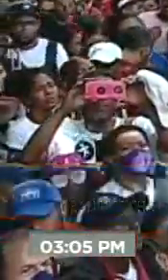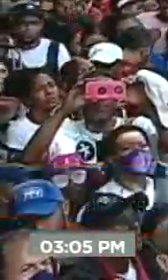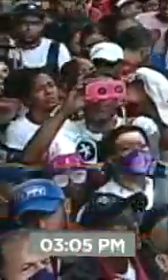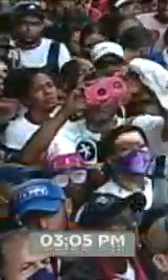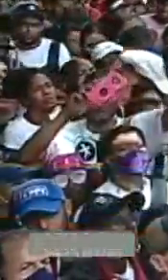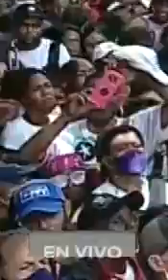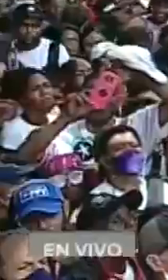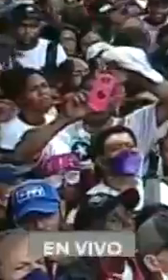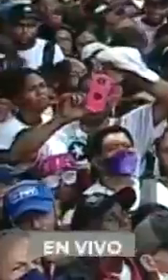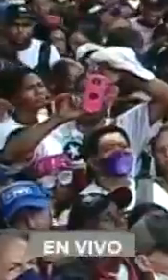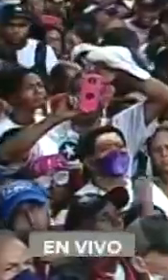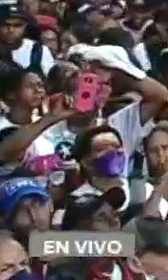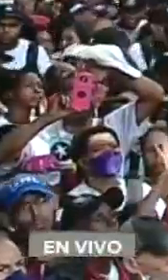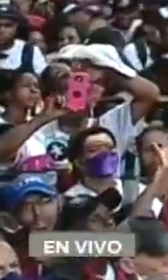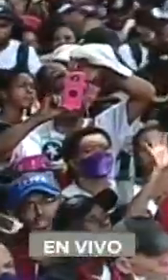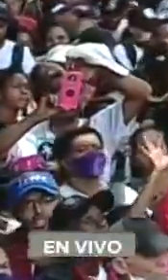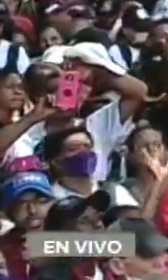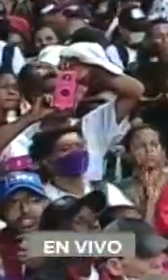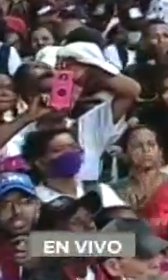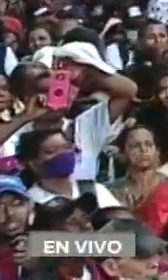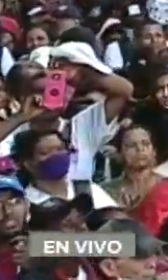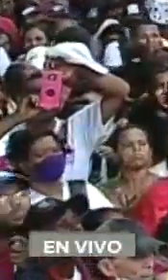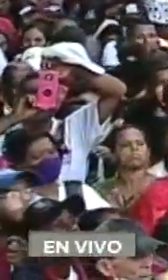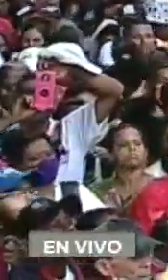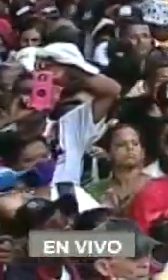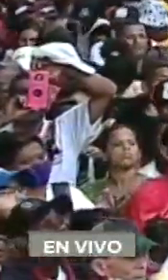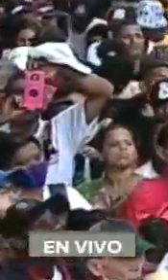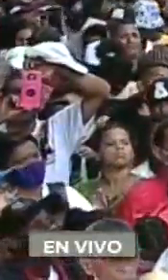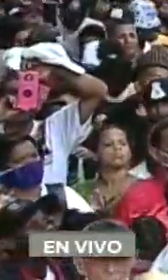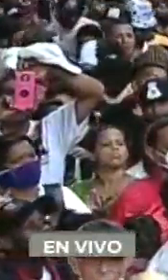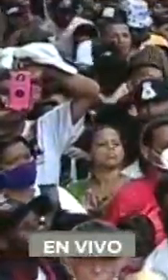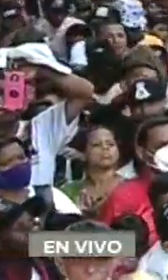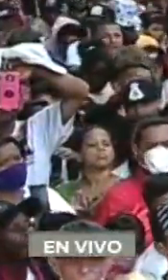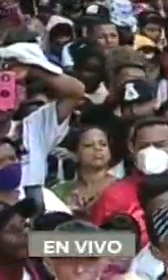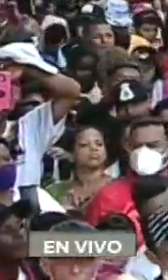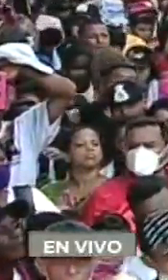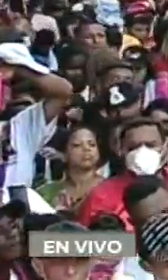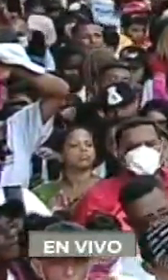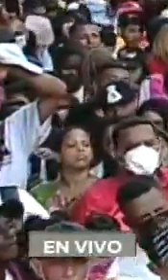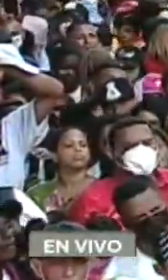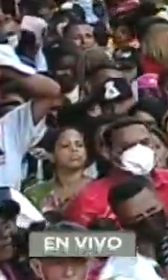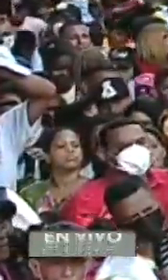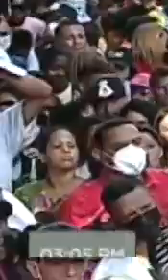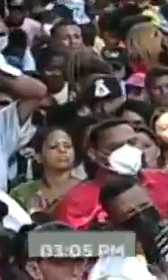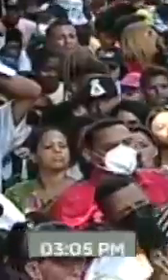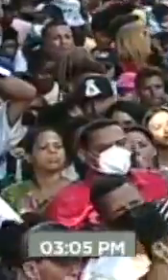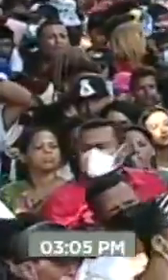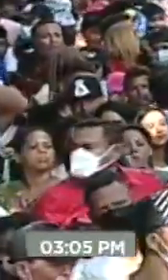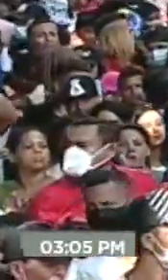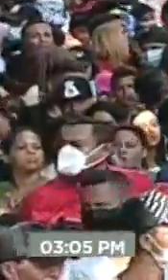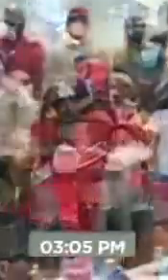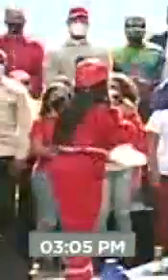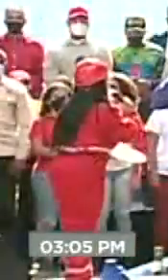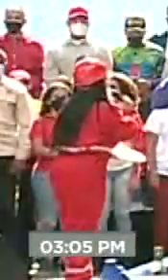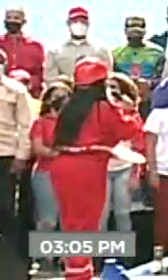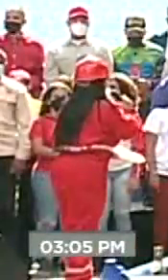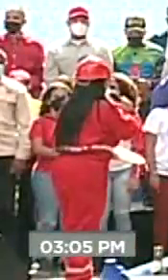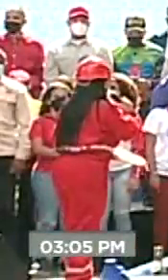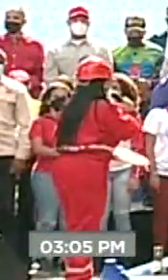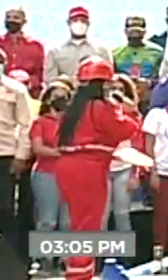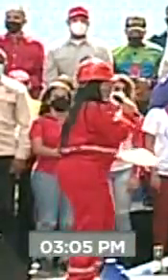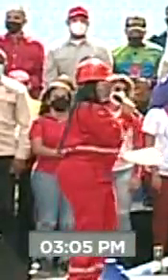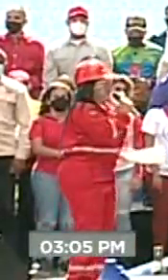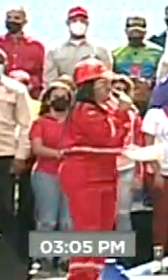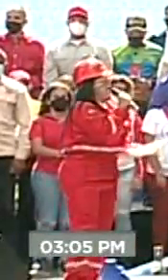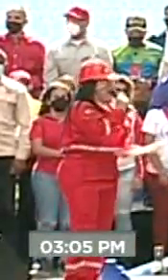a pesar de esta guerra, donde hemos estado las mujeres en vanguardia, aquí a su lado, resistiendo,